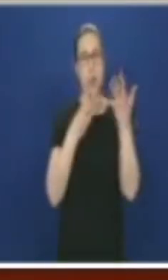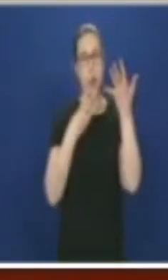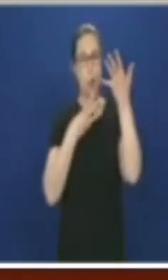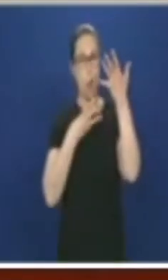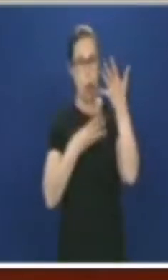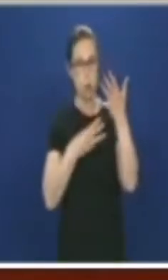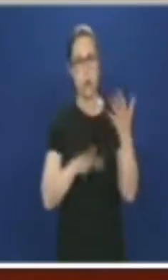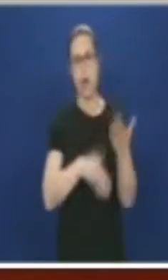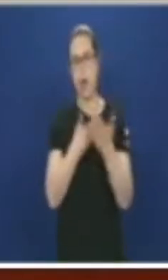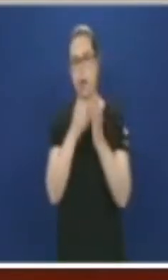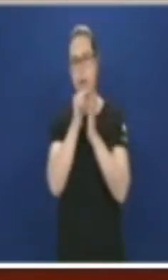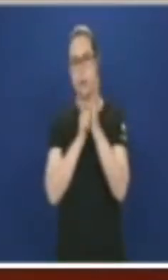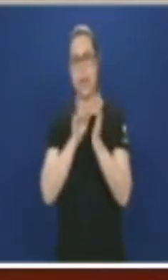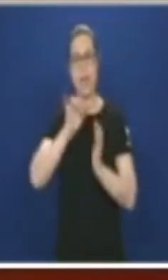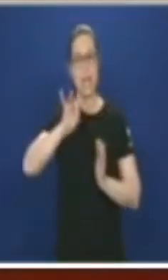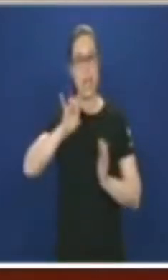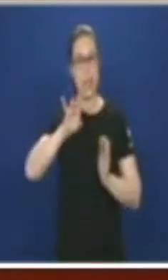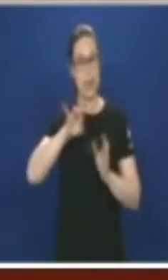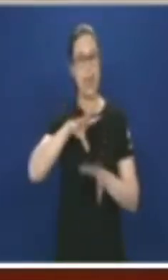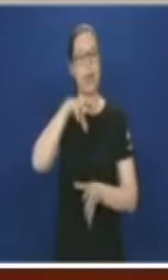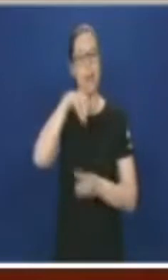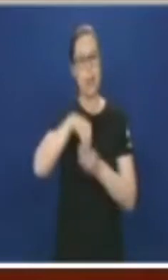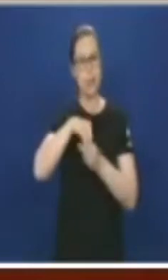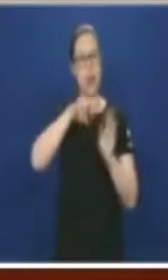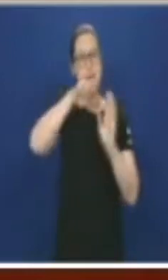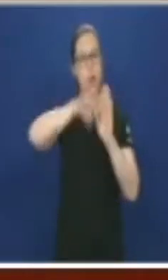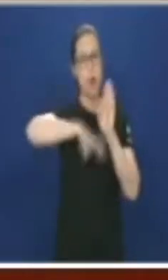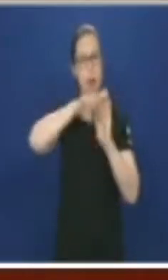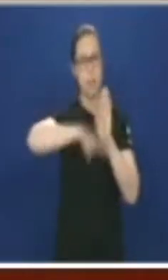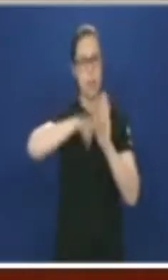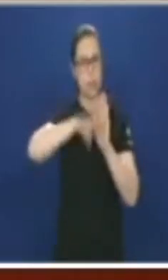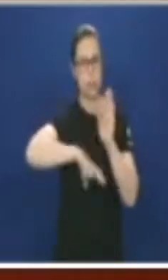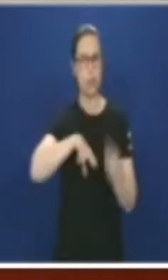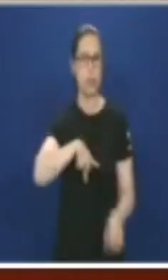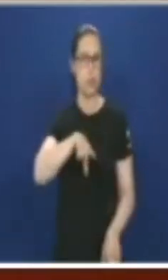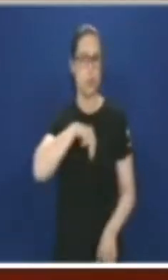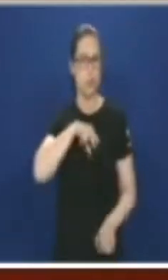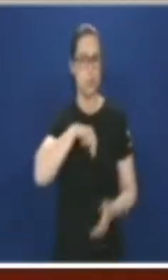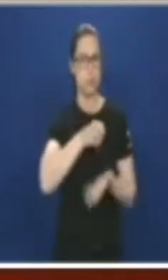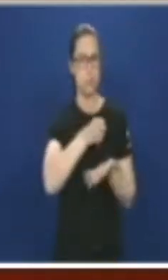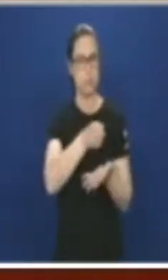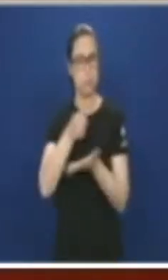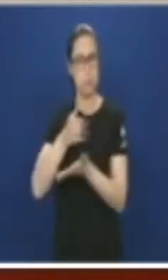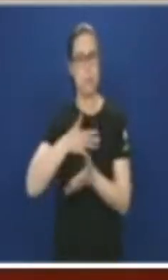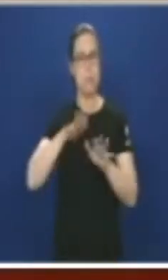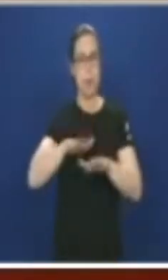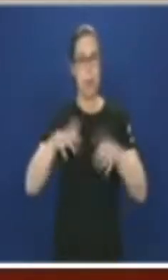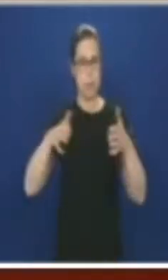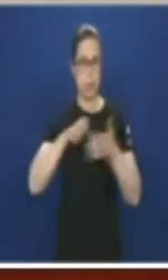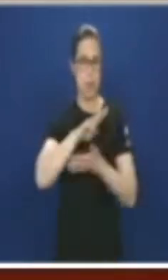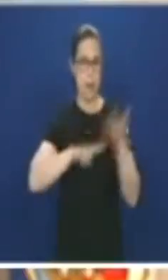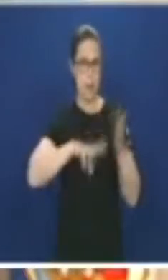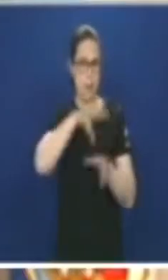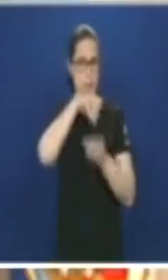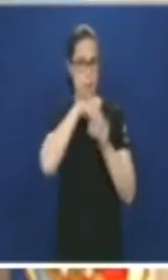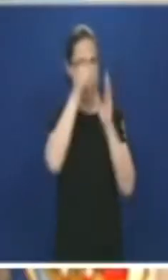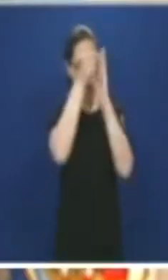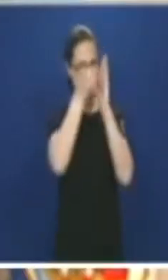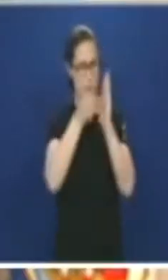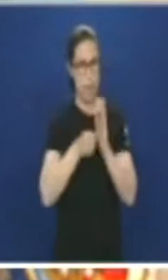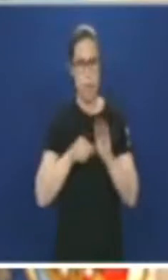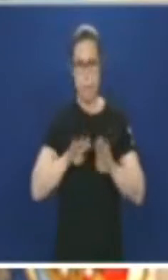ao 15 do Regulamento das Distincións e Condecoracións do Parlamento de Galicia, a Mesa,